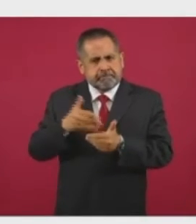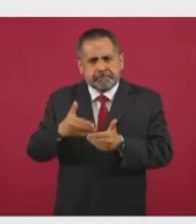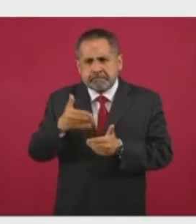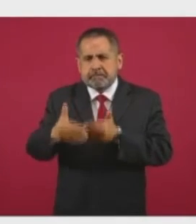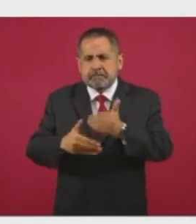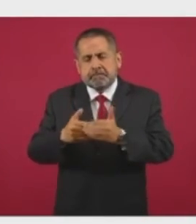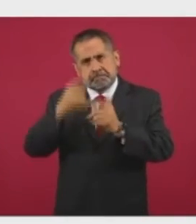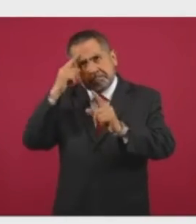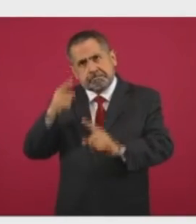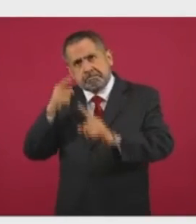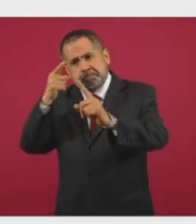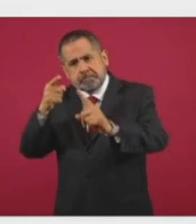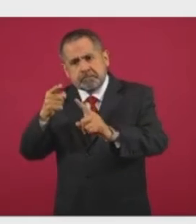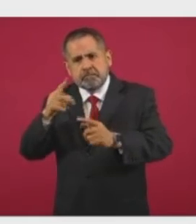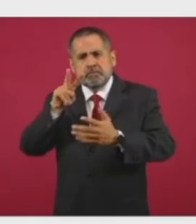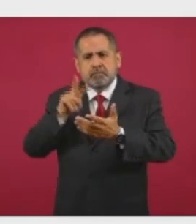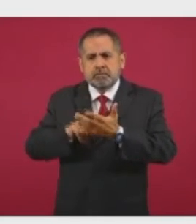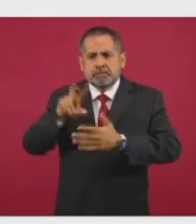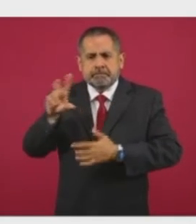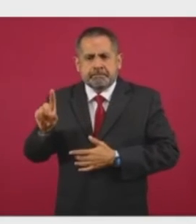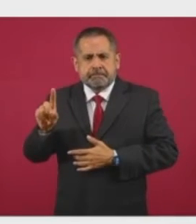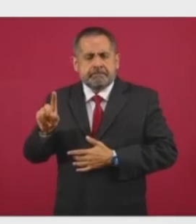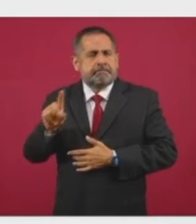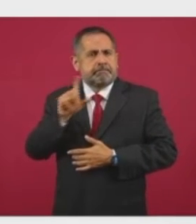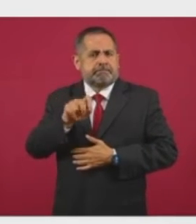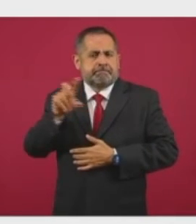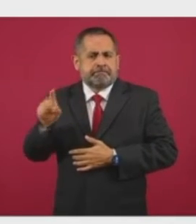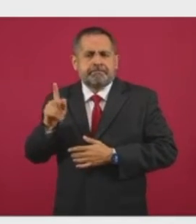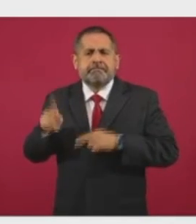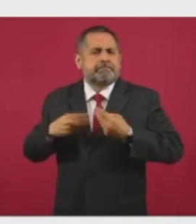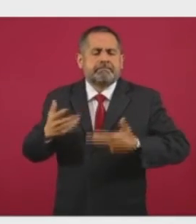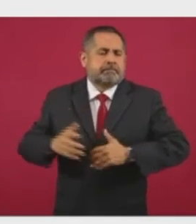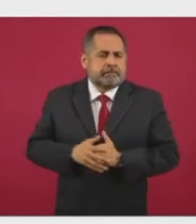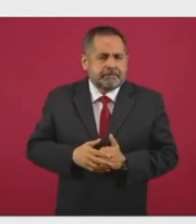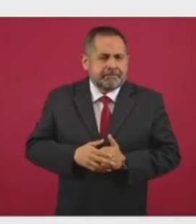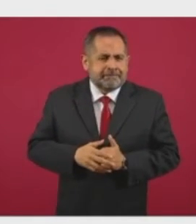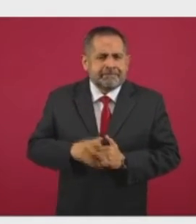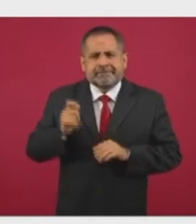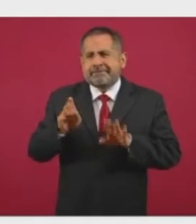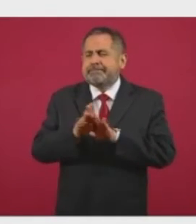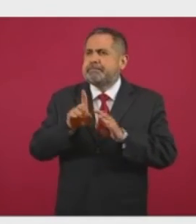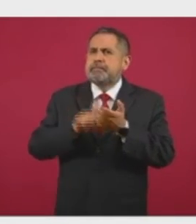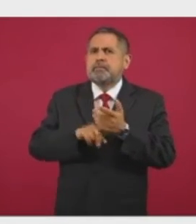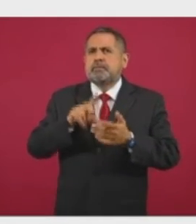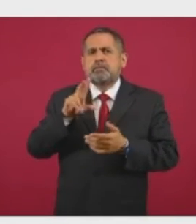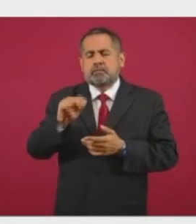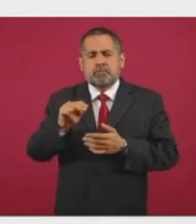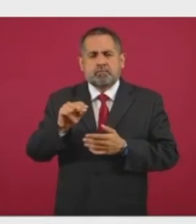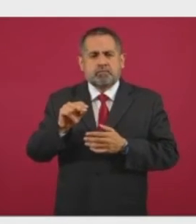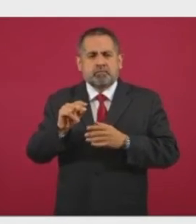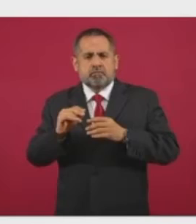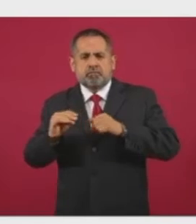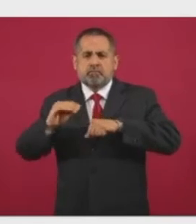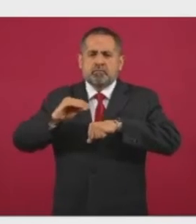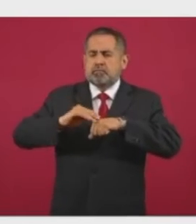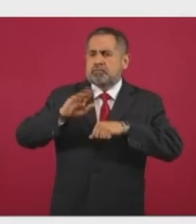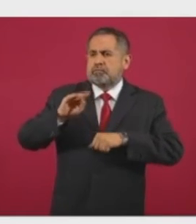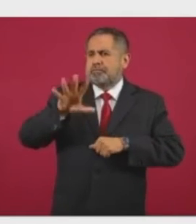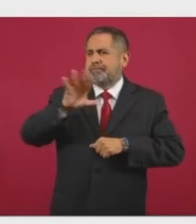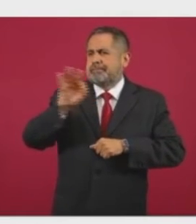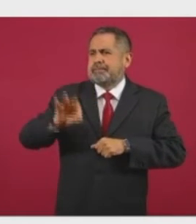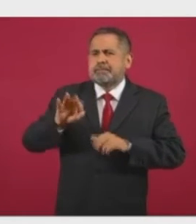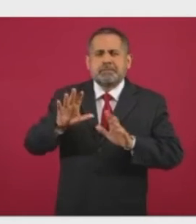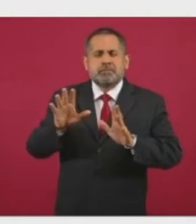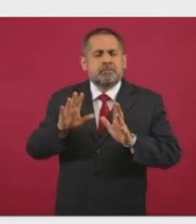el 2030, que es lo que necesitamos. Y no es incrementar el porcentaje a un 95%, lo que